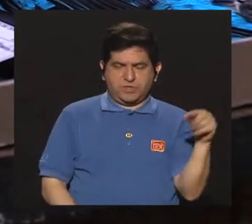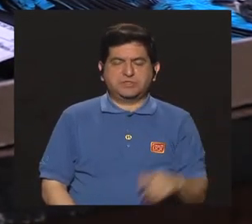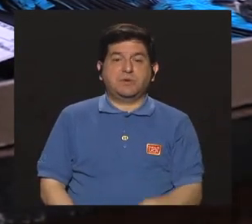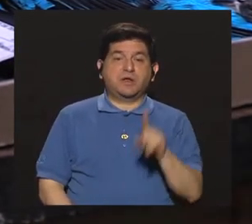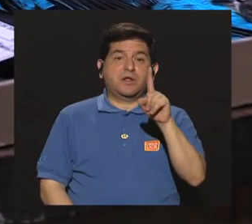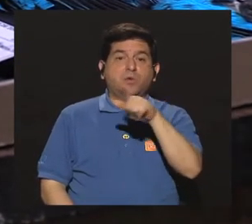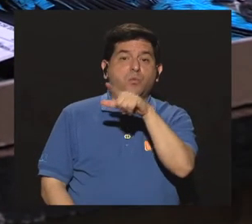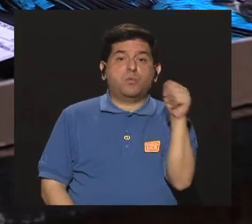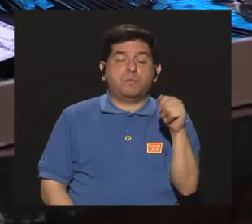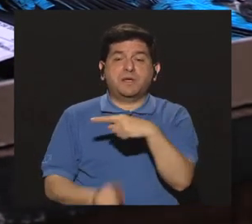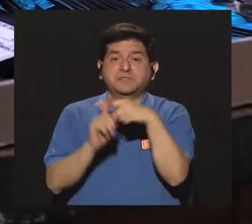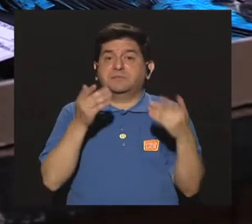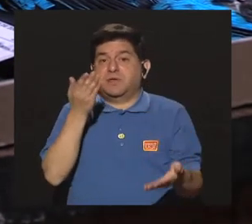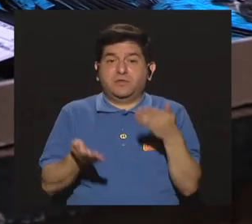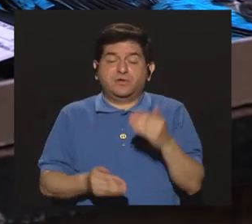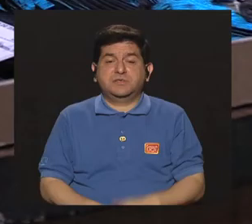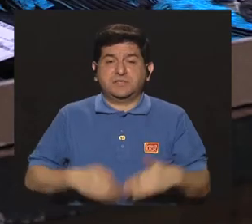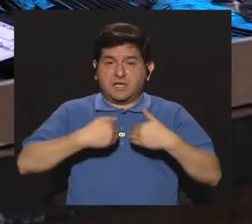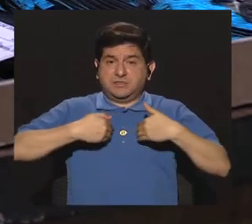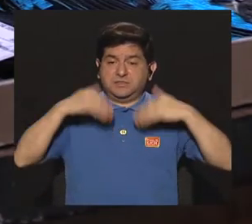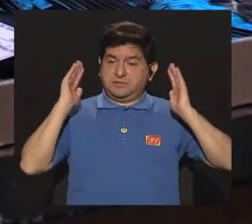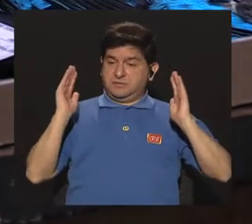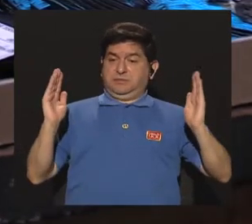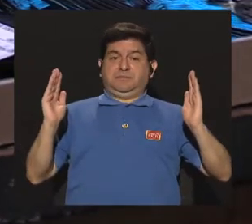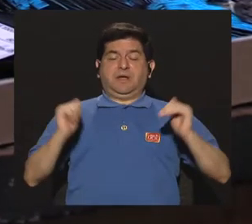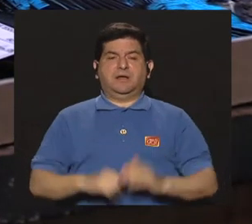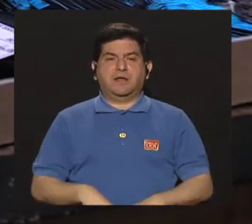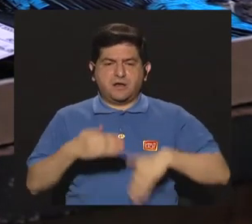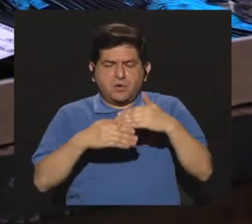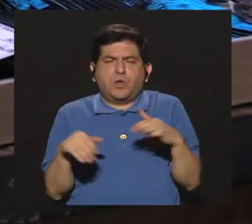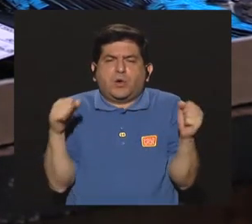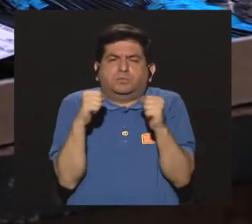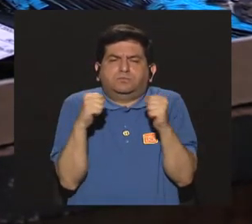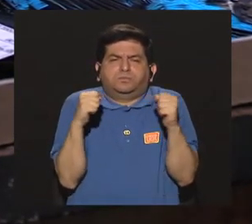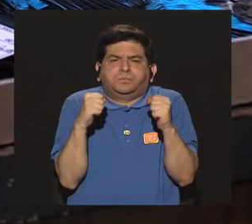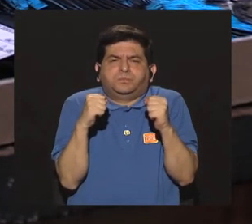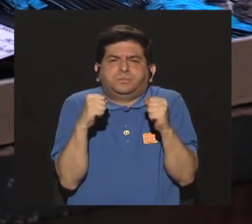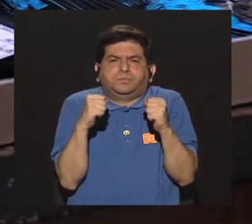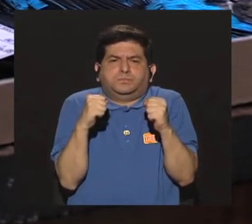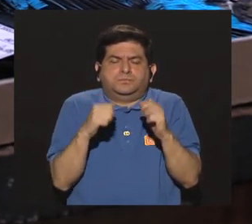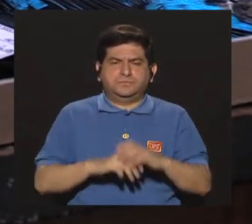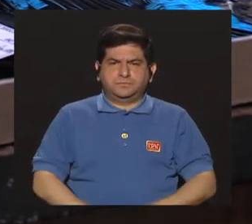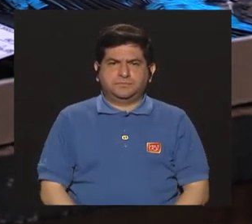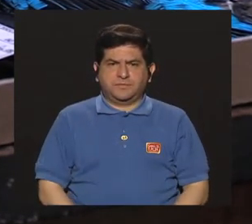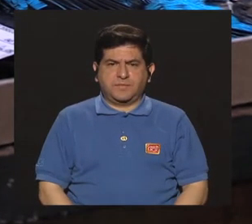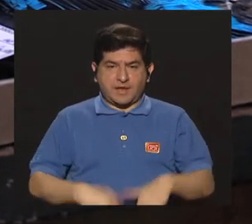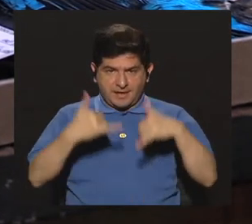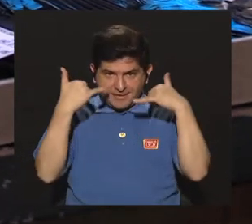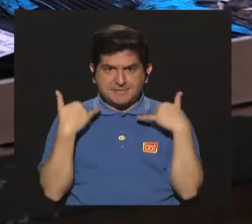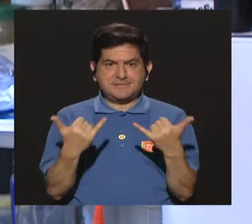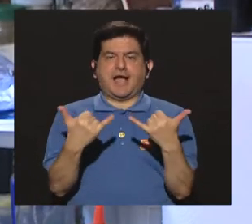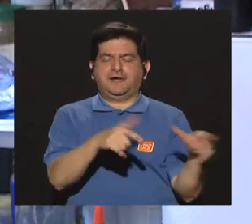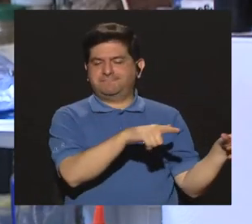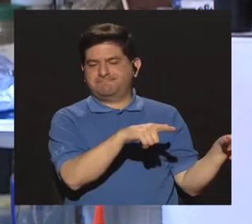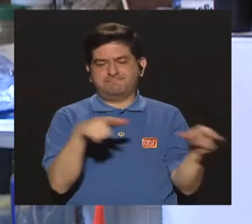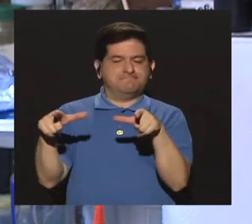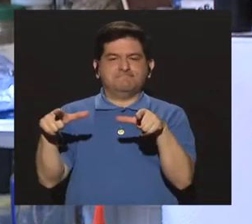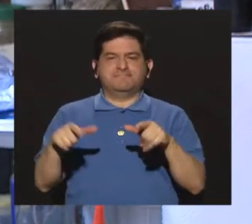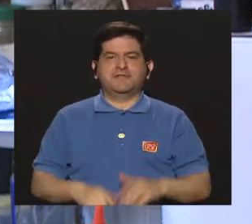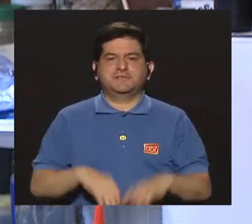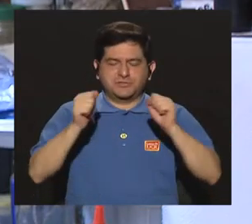una semana inclusive mes mes y media si son individuos muy grandes posteriormente se congelan con eso ya